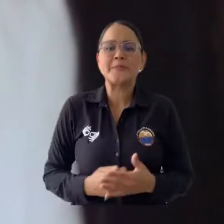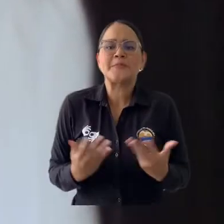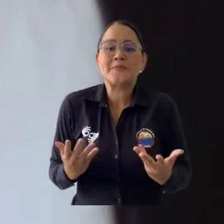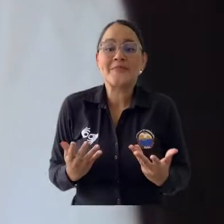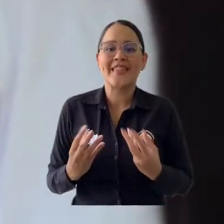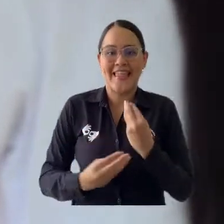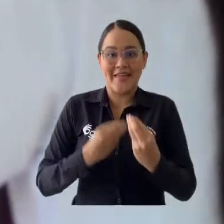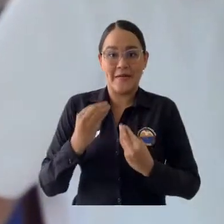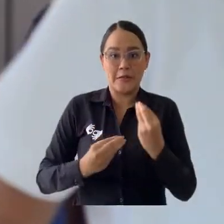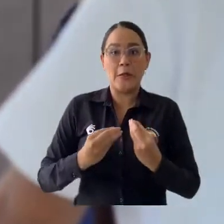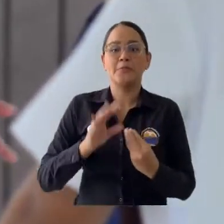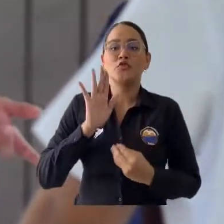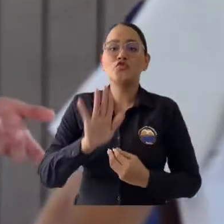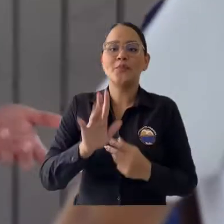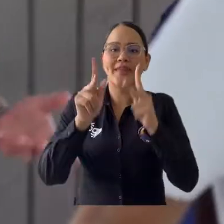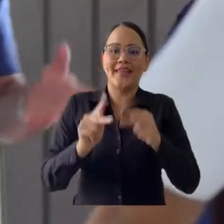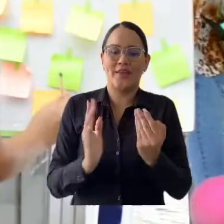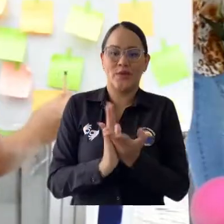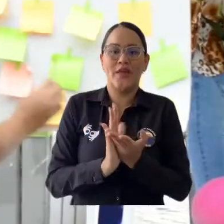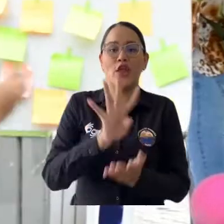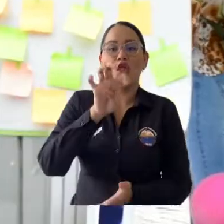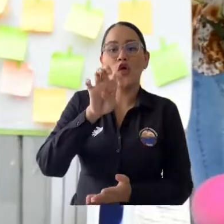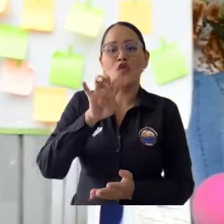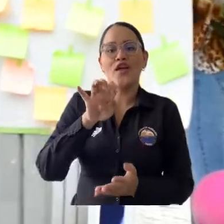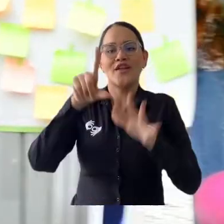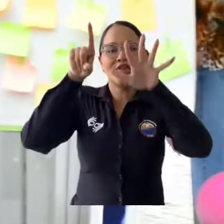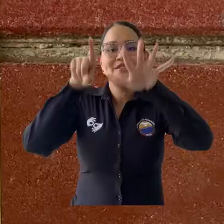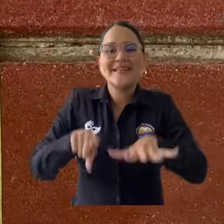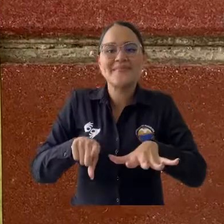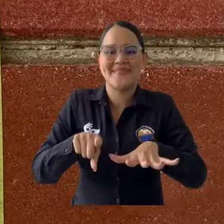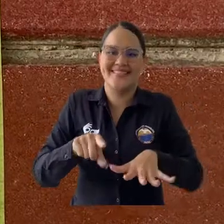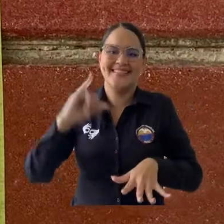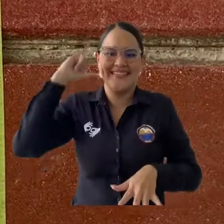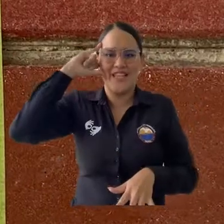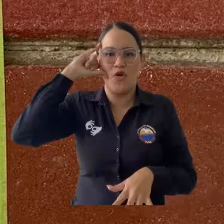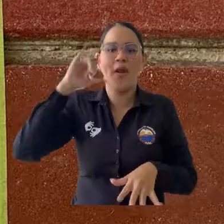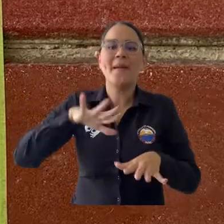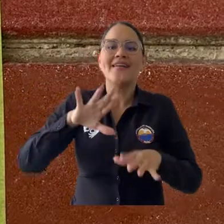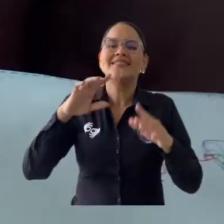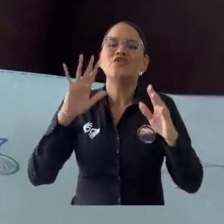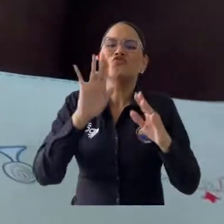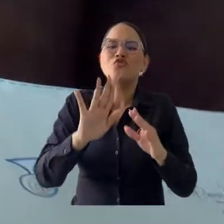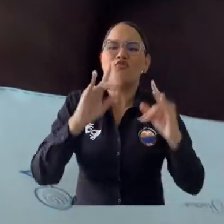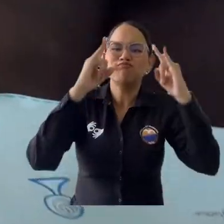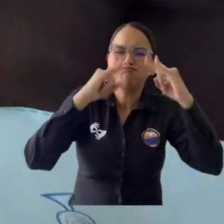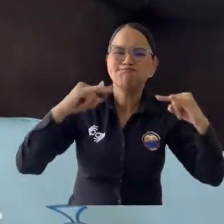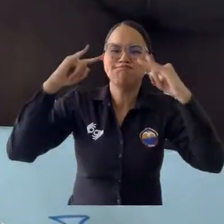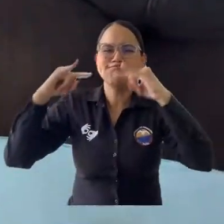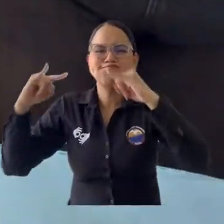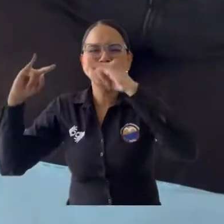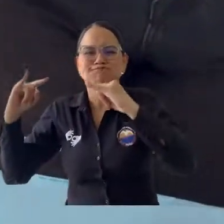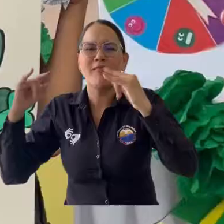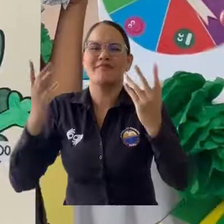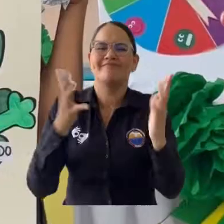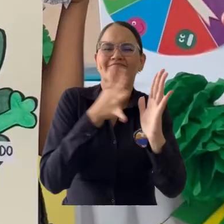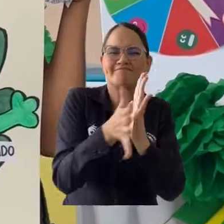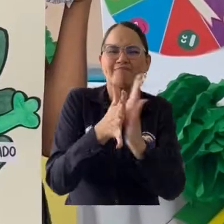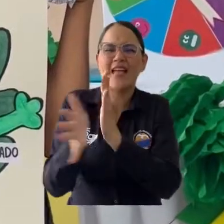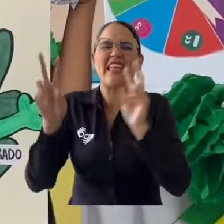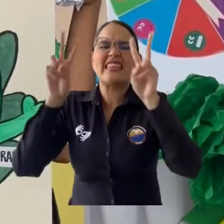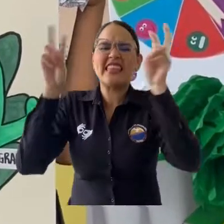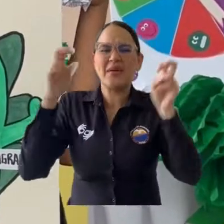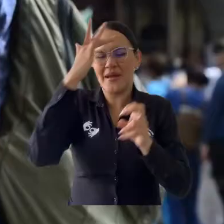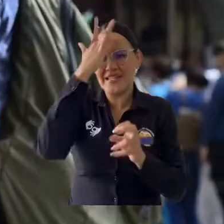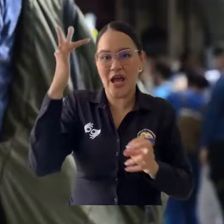En esta ocasión fueron los estudiantes de noveno semestre del programa de psicología quienes lideraron la Feria de la Salud y el Bienestar y con stands